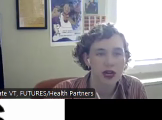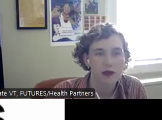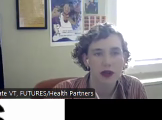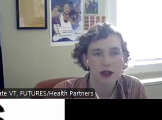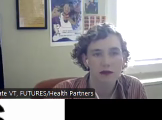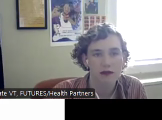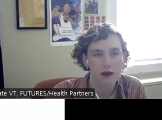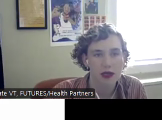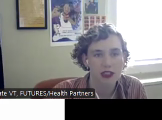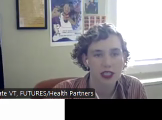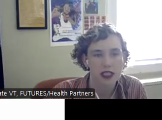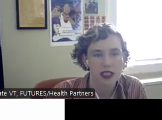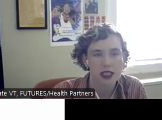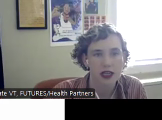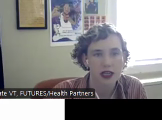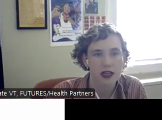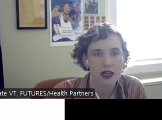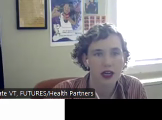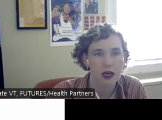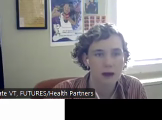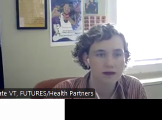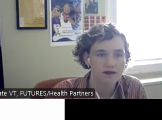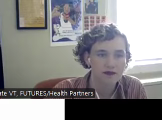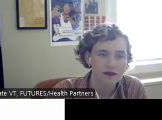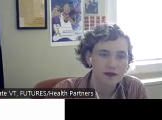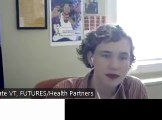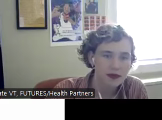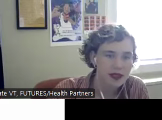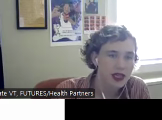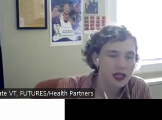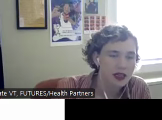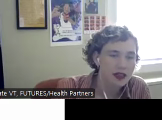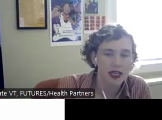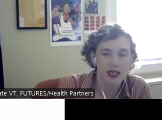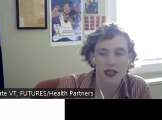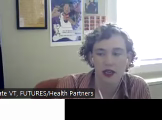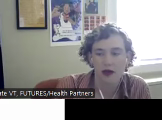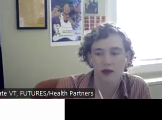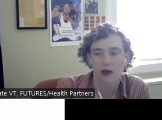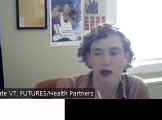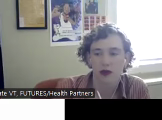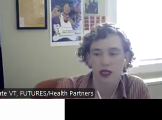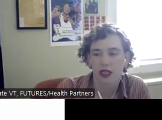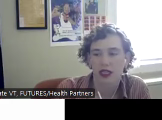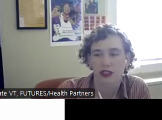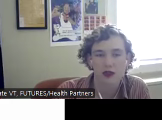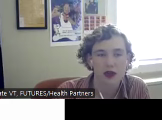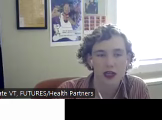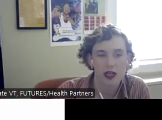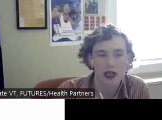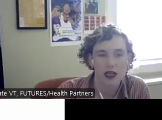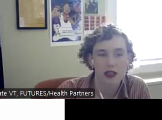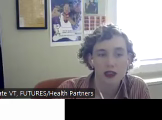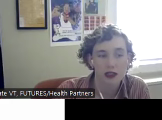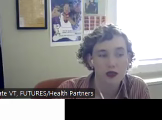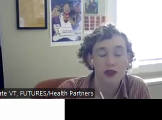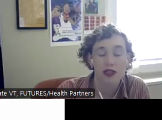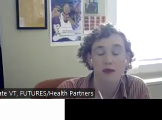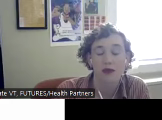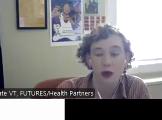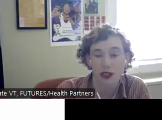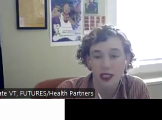español. Muchas gracias. Y bueno, simplemente vamos a terminar compartiendo algo